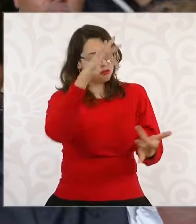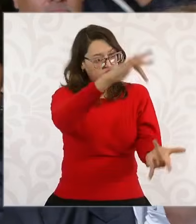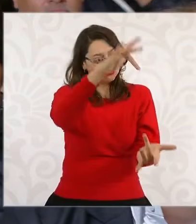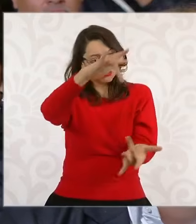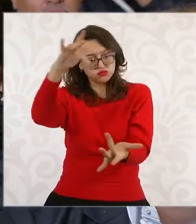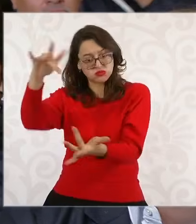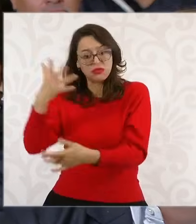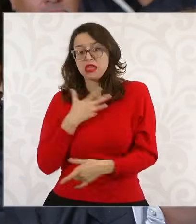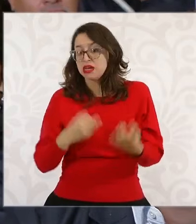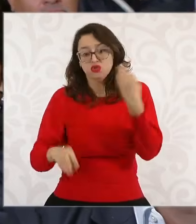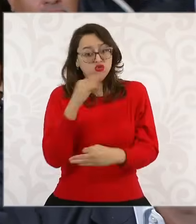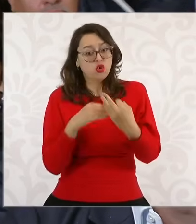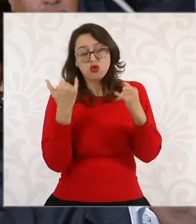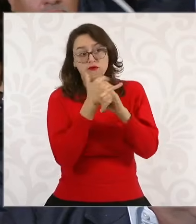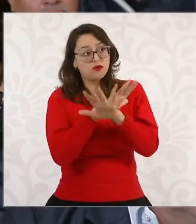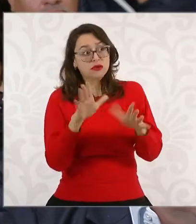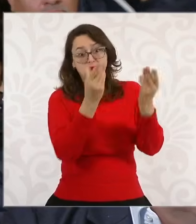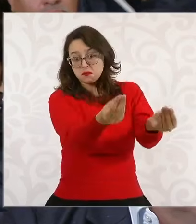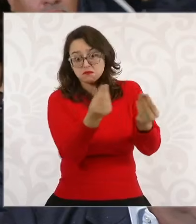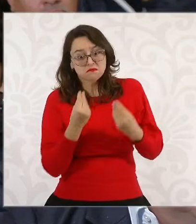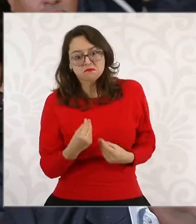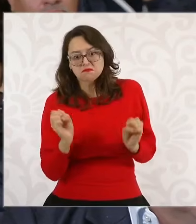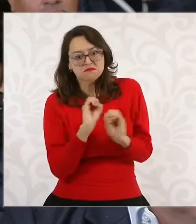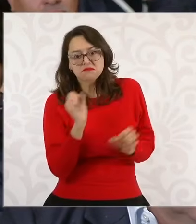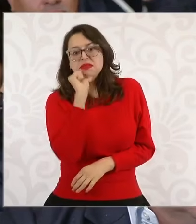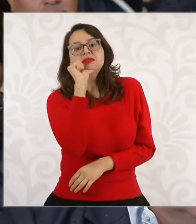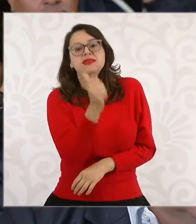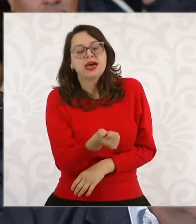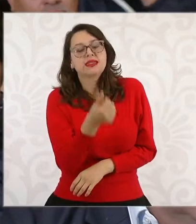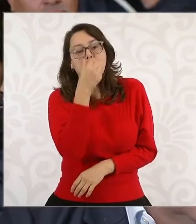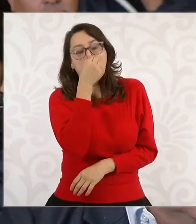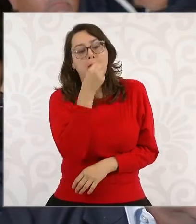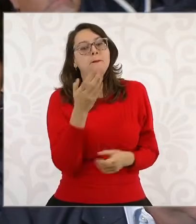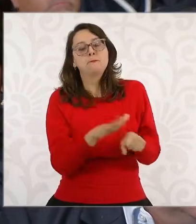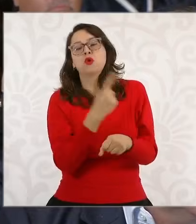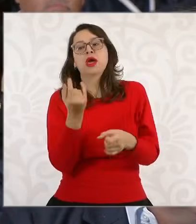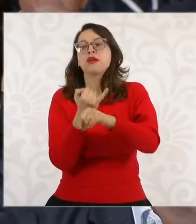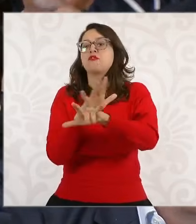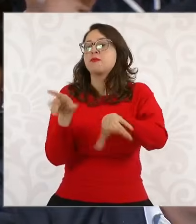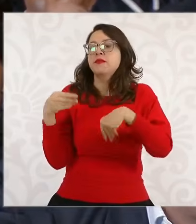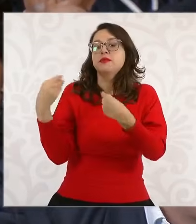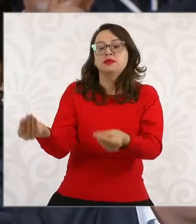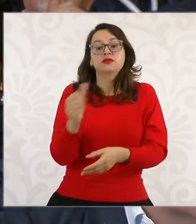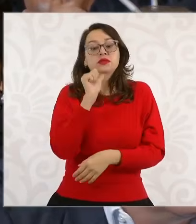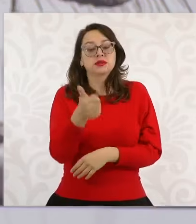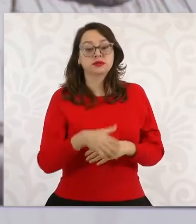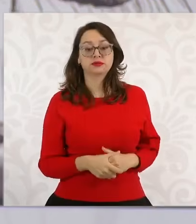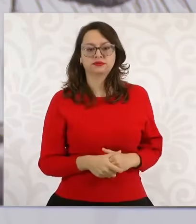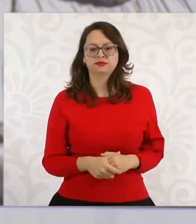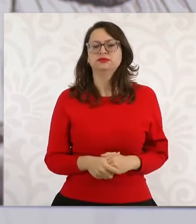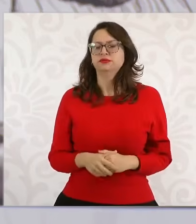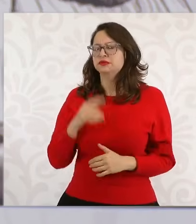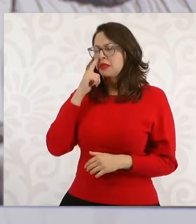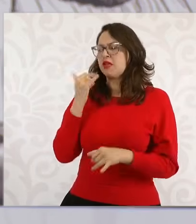para compartirlo como tal con el mexicano, para no operativos conjuntos, pero por lo menos para que desde México se hagan este tipo de detenciones? Mucha